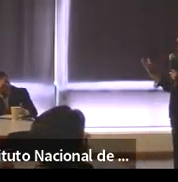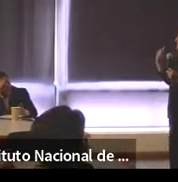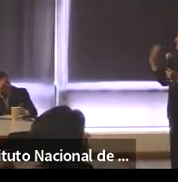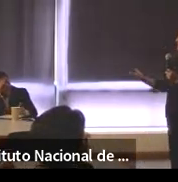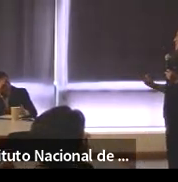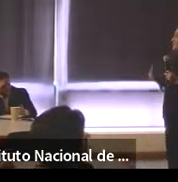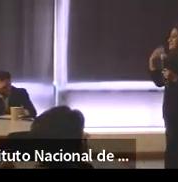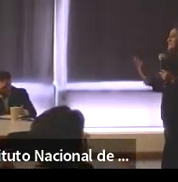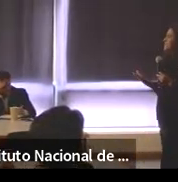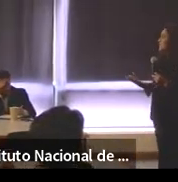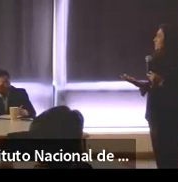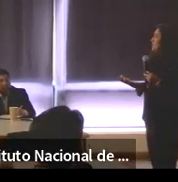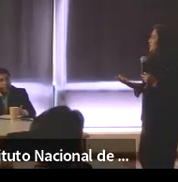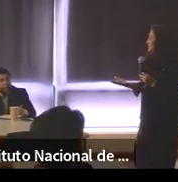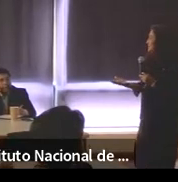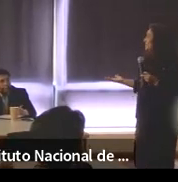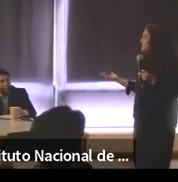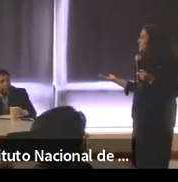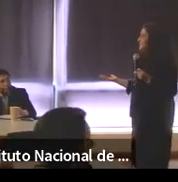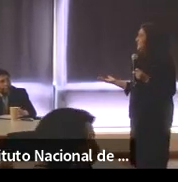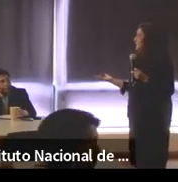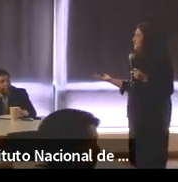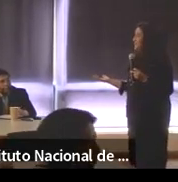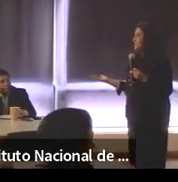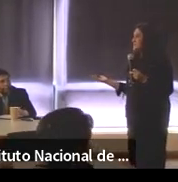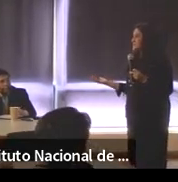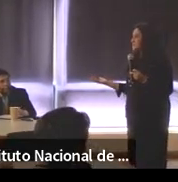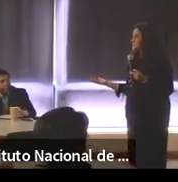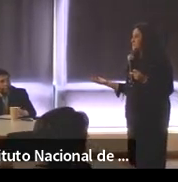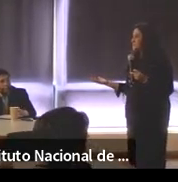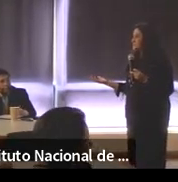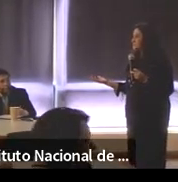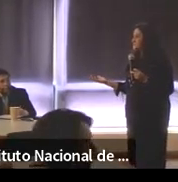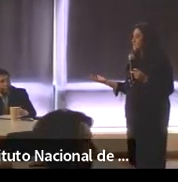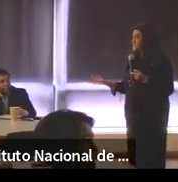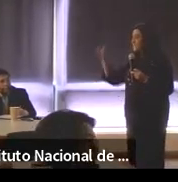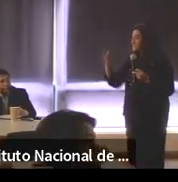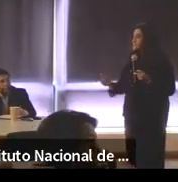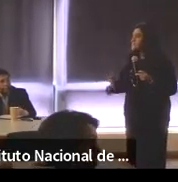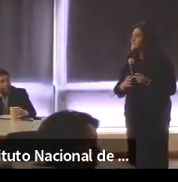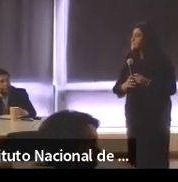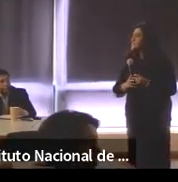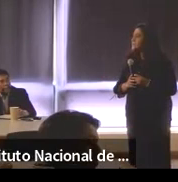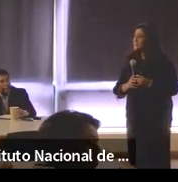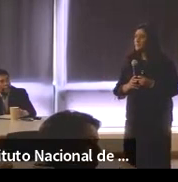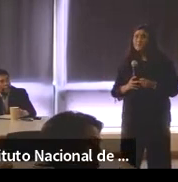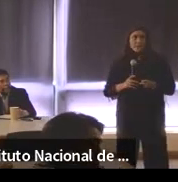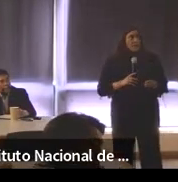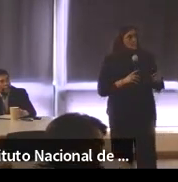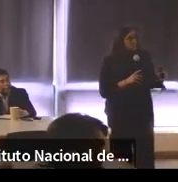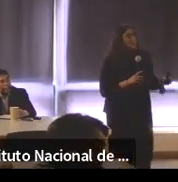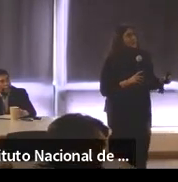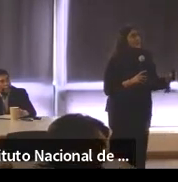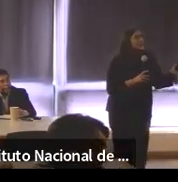las líneas estratégicas ni de acción que están definidas para esta organización entonces ahí tienes que poner un límite